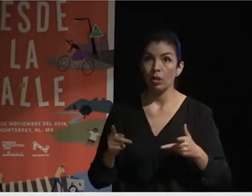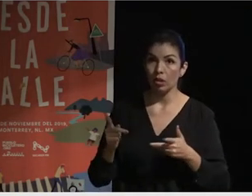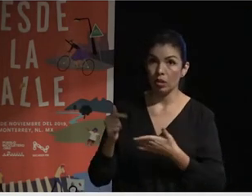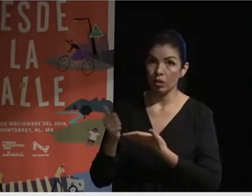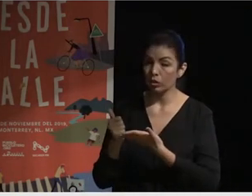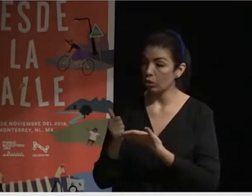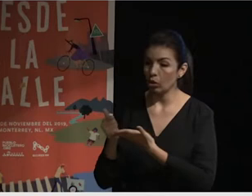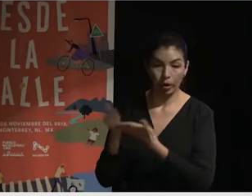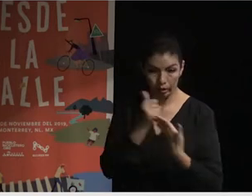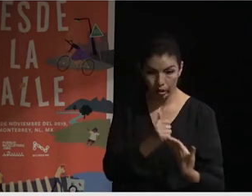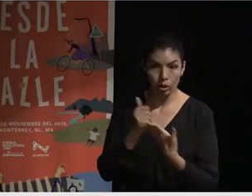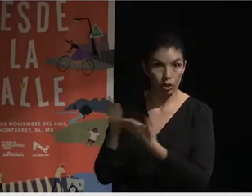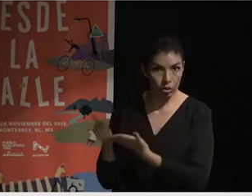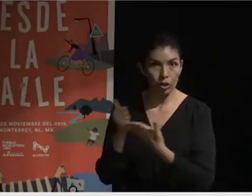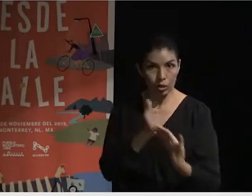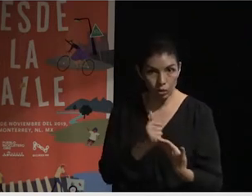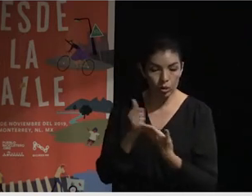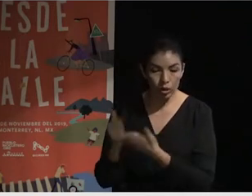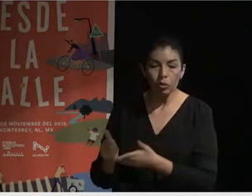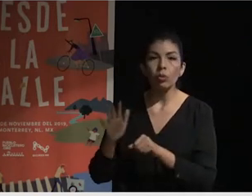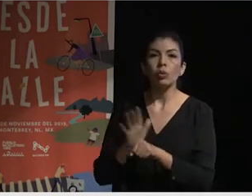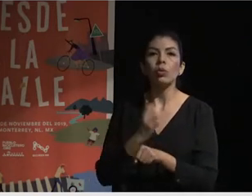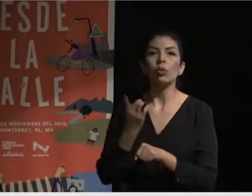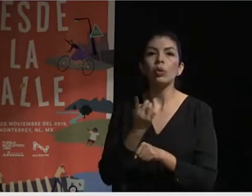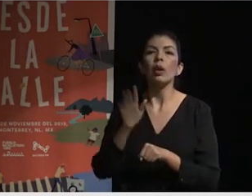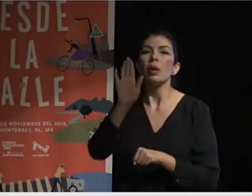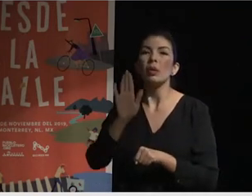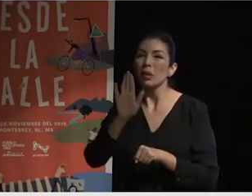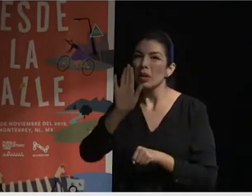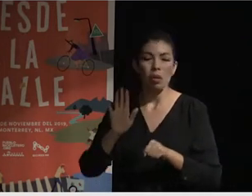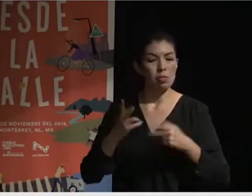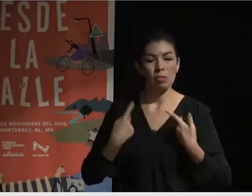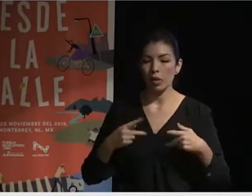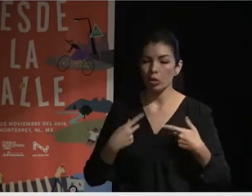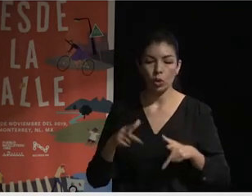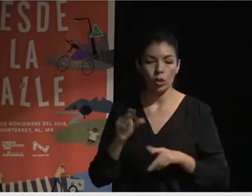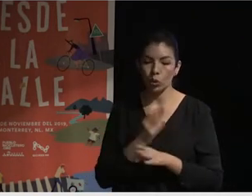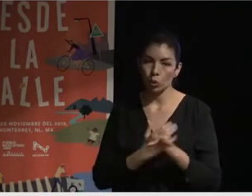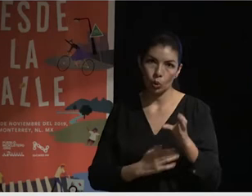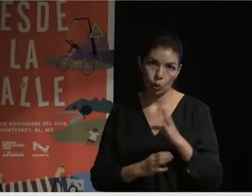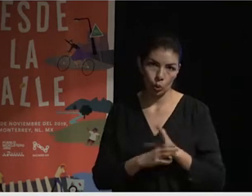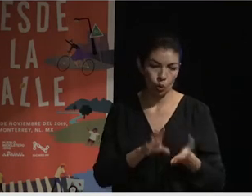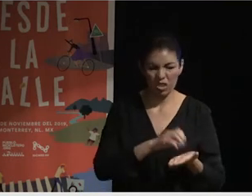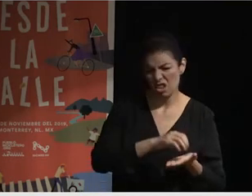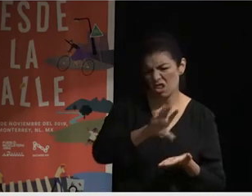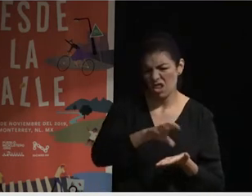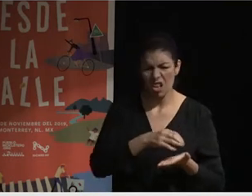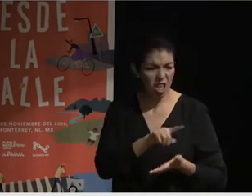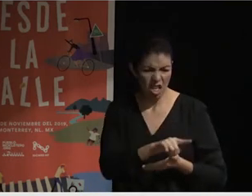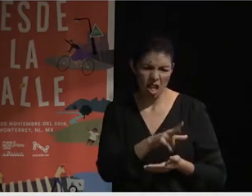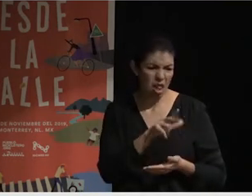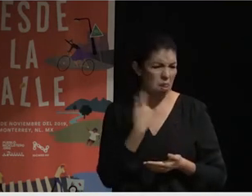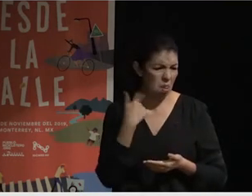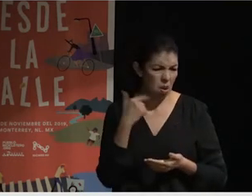acá, ¿no? Entonces, iban como un poco tratando de resistir esos procesos, ¿no? Y creo que vale la pena como ir aprendiendo de ello, ¿no? Y otra